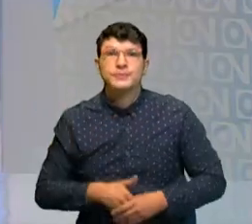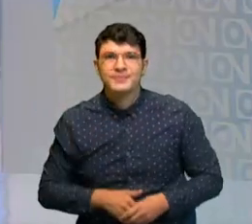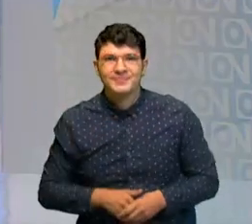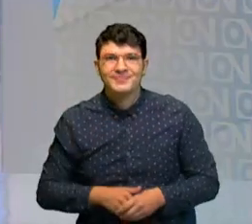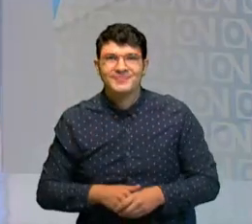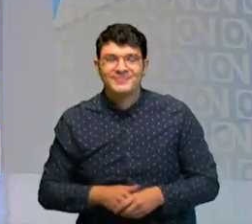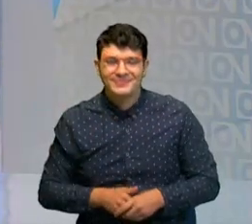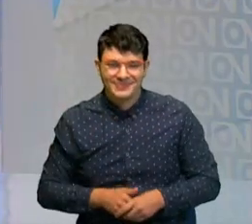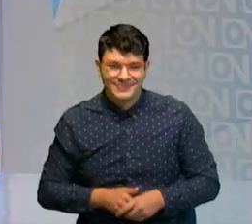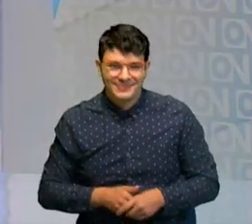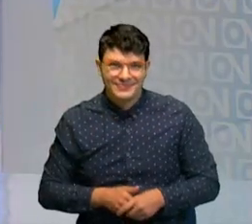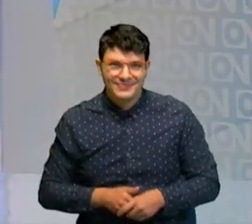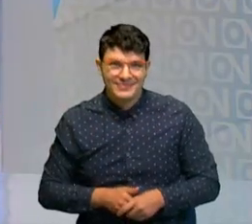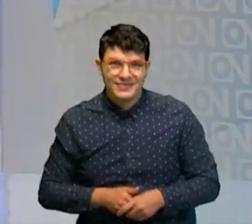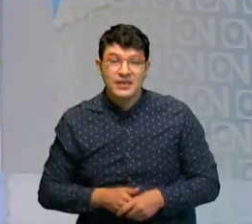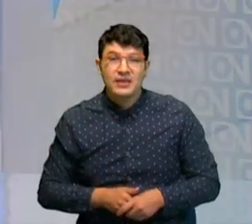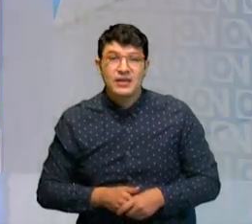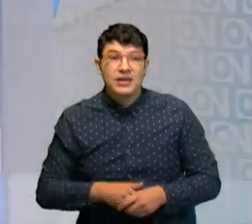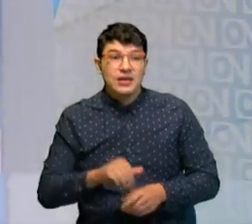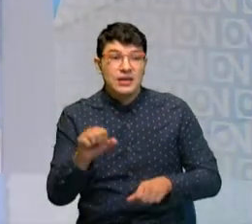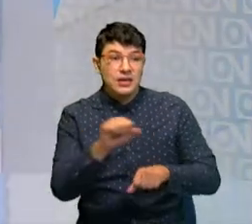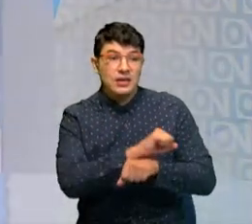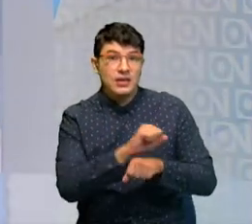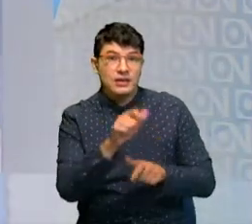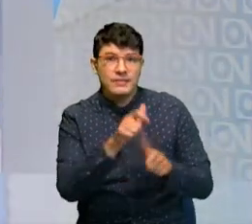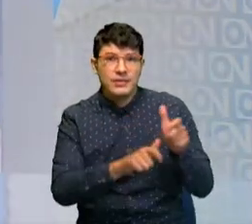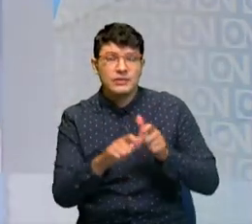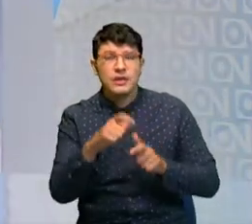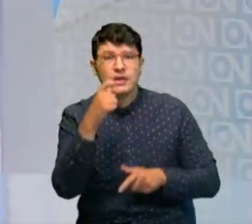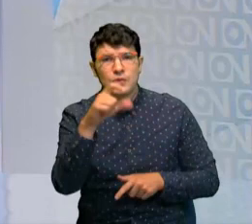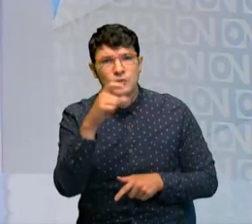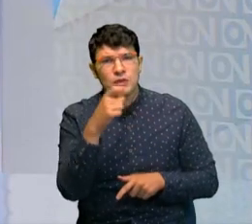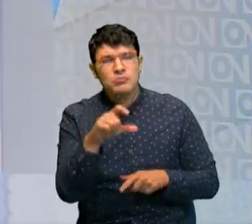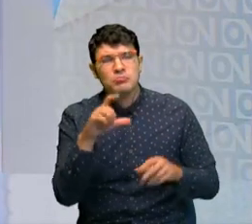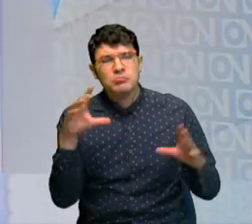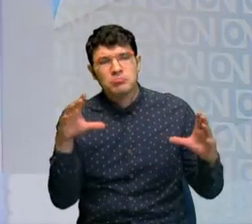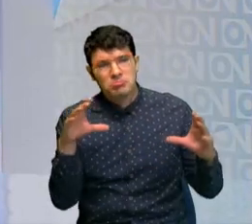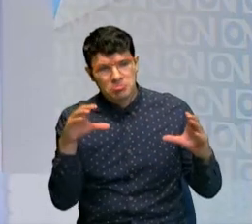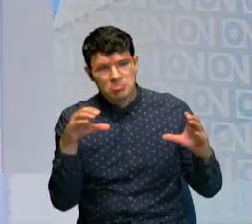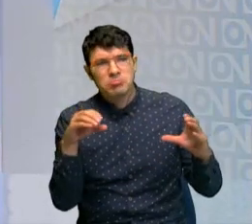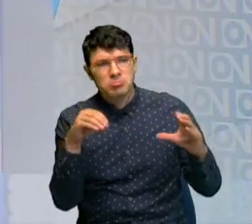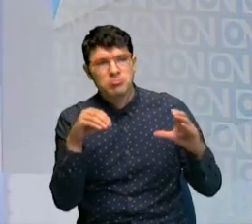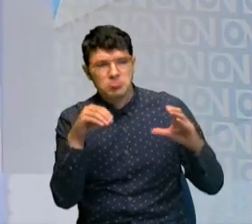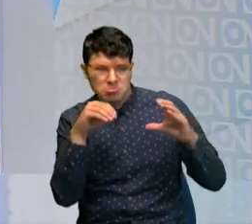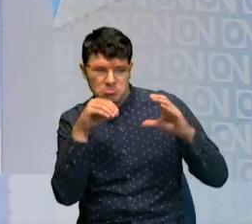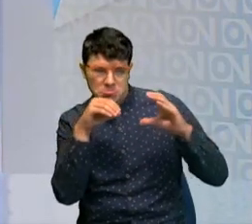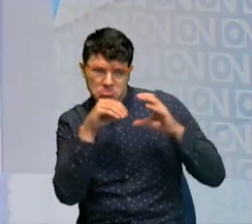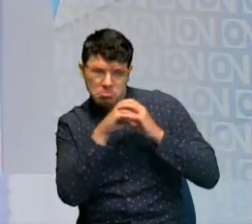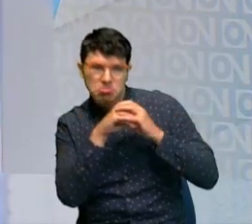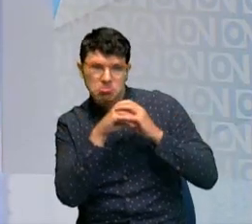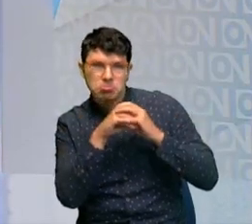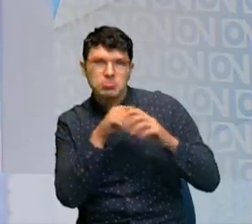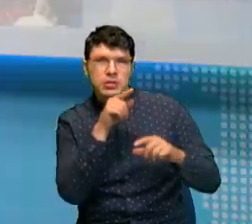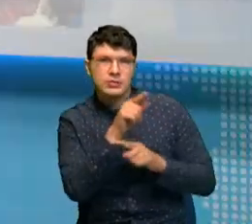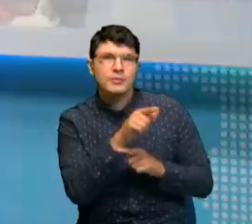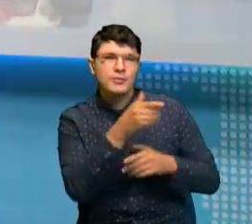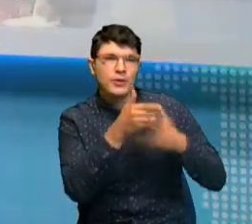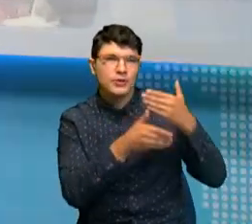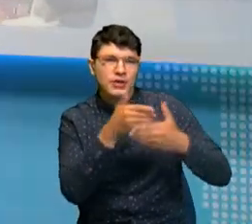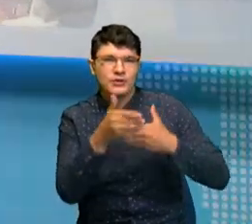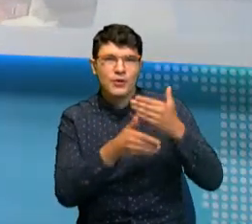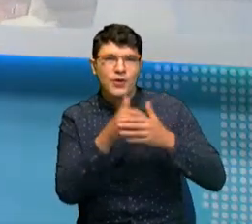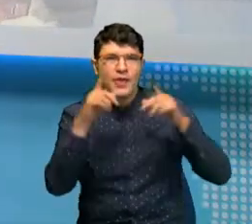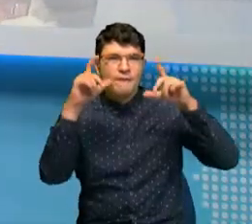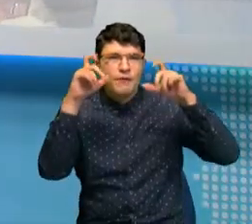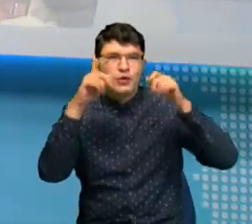Y los conductores en Cúcuta se han adaptado gradualmente al funcionamiento de las cámaras de fotodetecciones, primero en su fase de